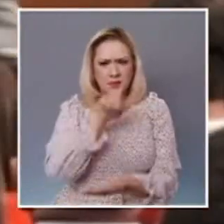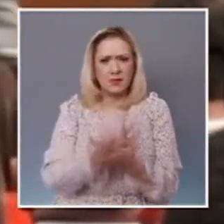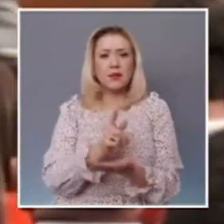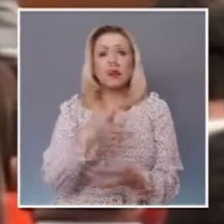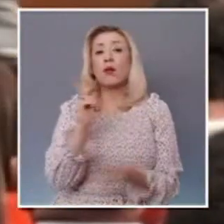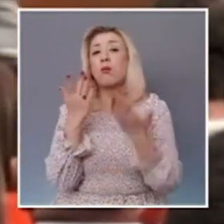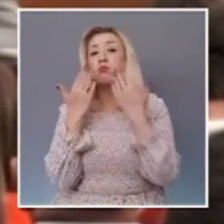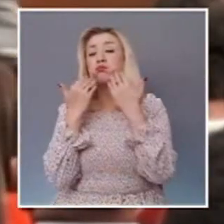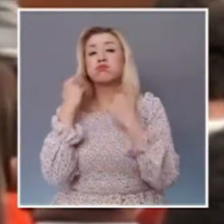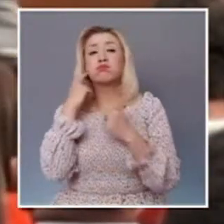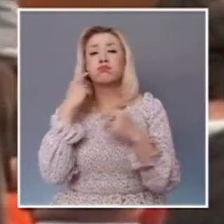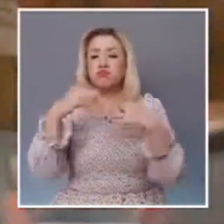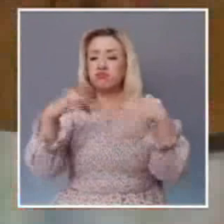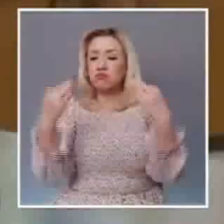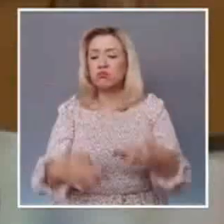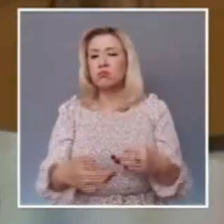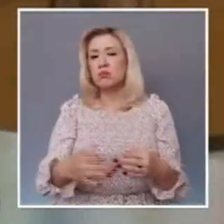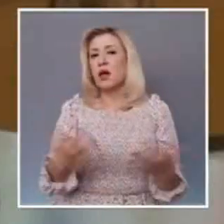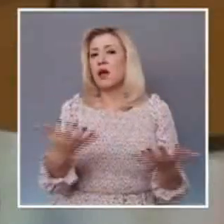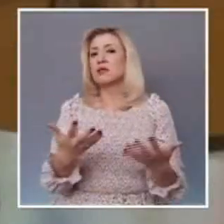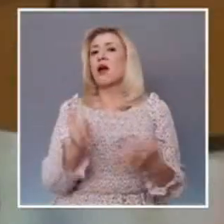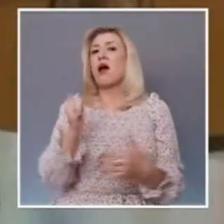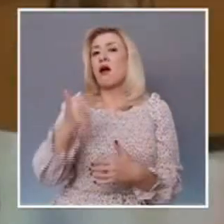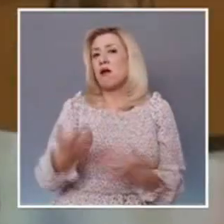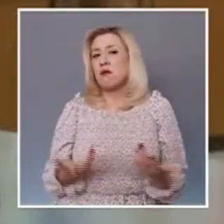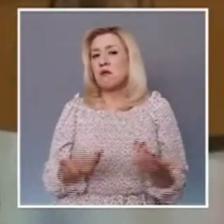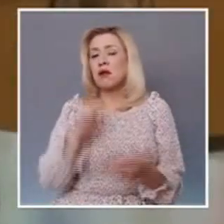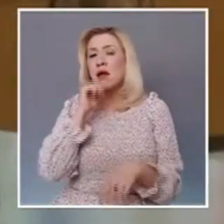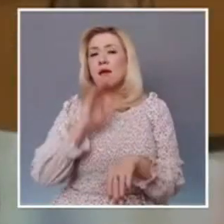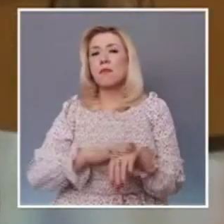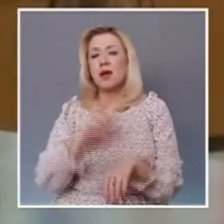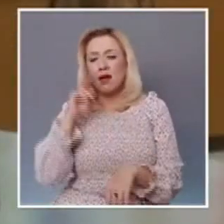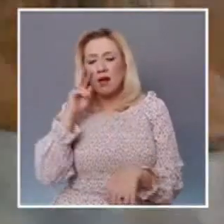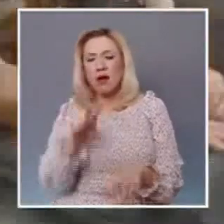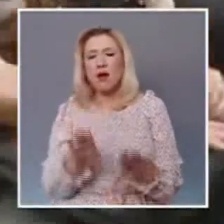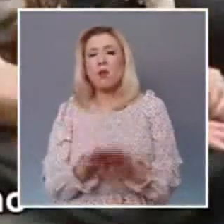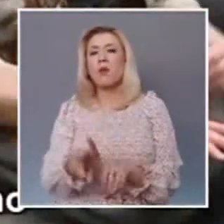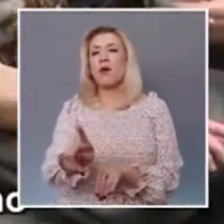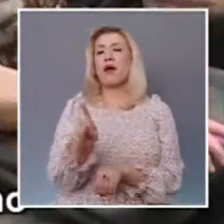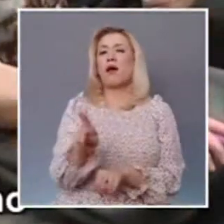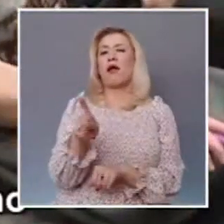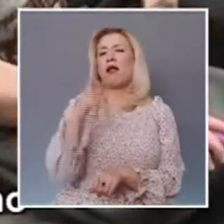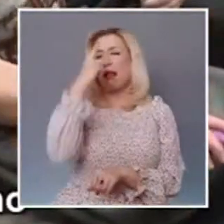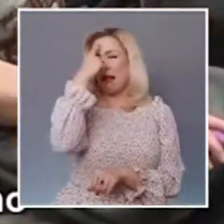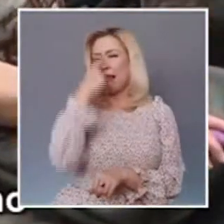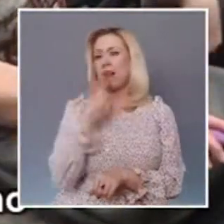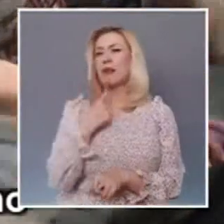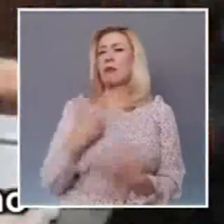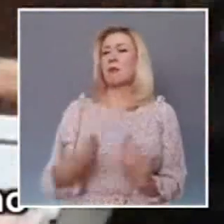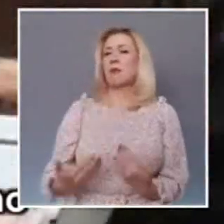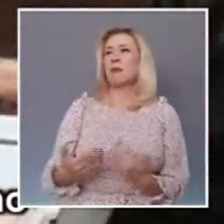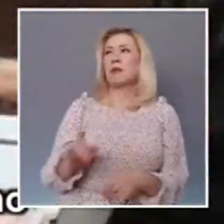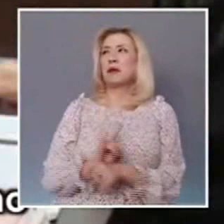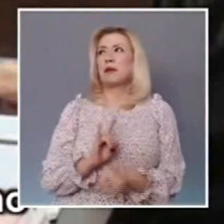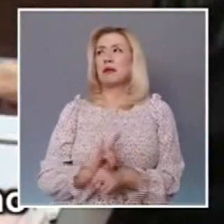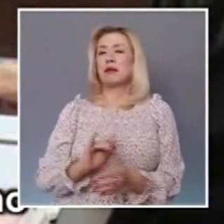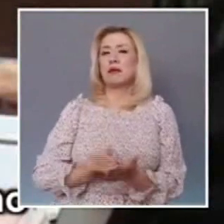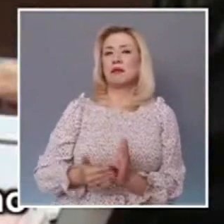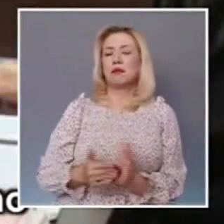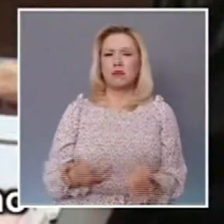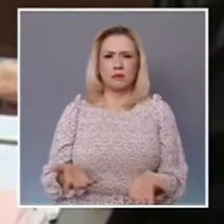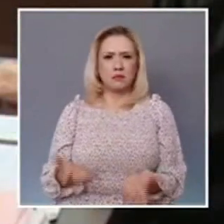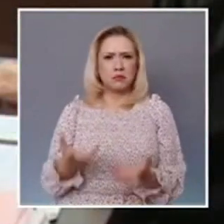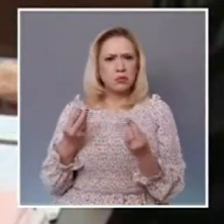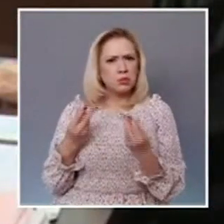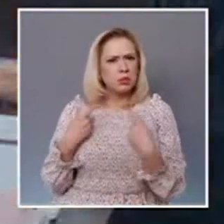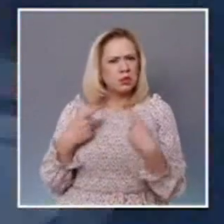concretos en la realidad y solo se observa una política de simulación, tanto en este como en miles de casos de desaparición forzada